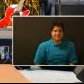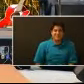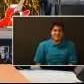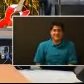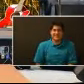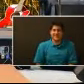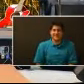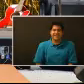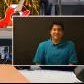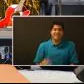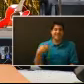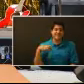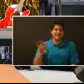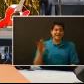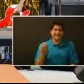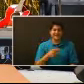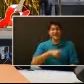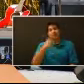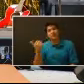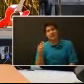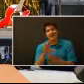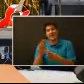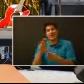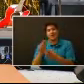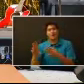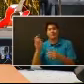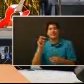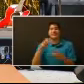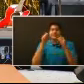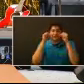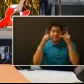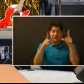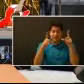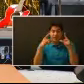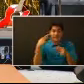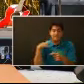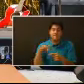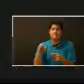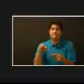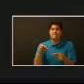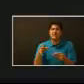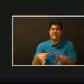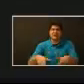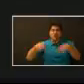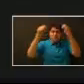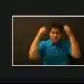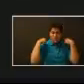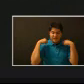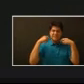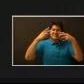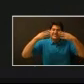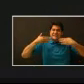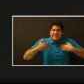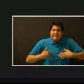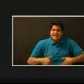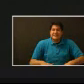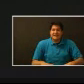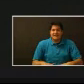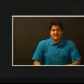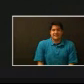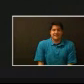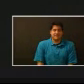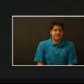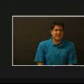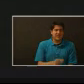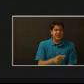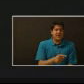¿Para qué otra cosa hay que despertarse? Para cubrirse, para vestirse. Esta cita dice